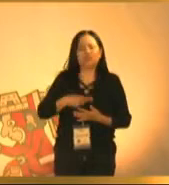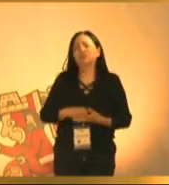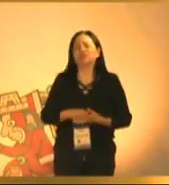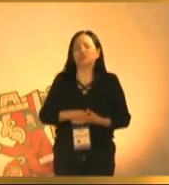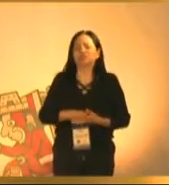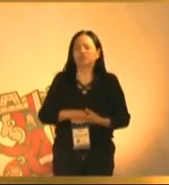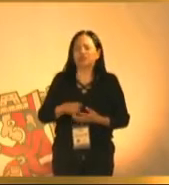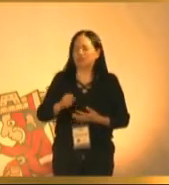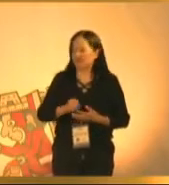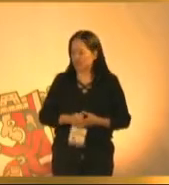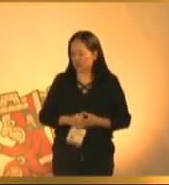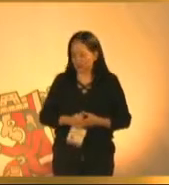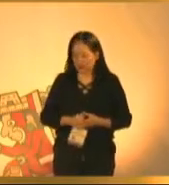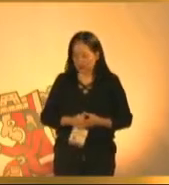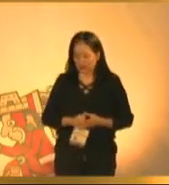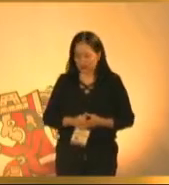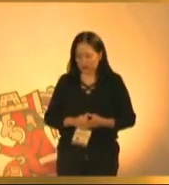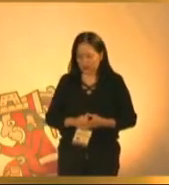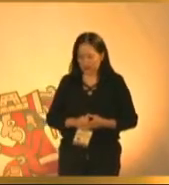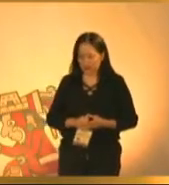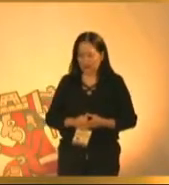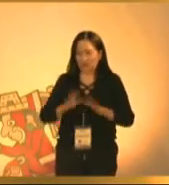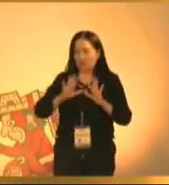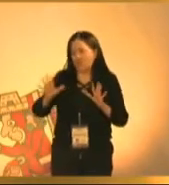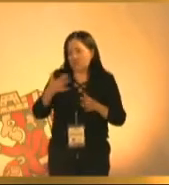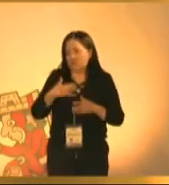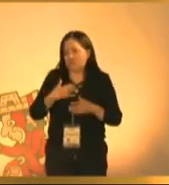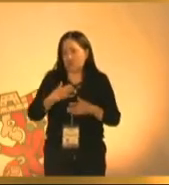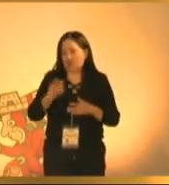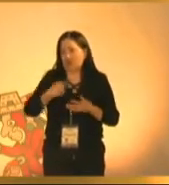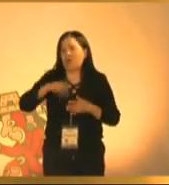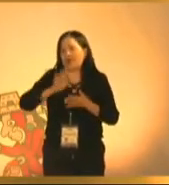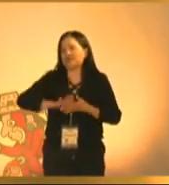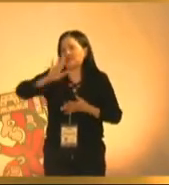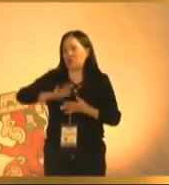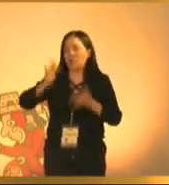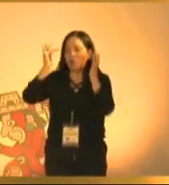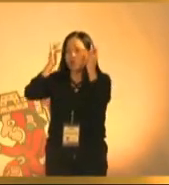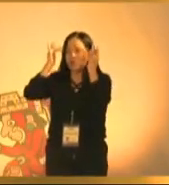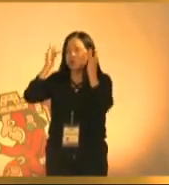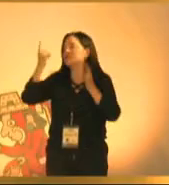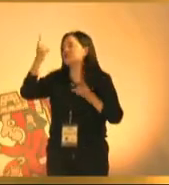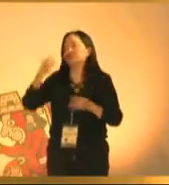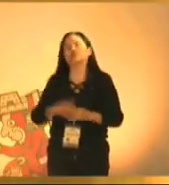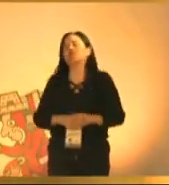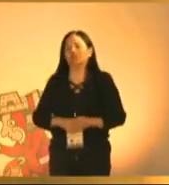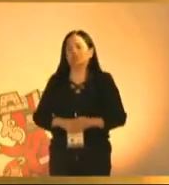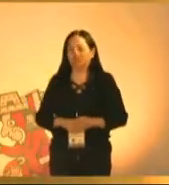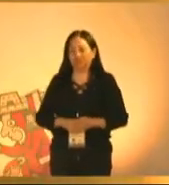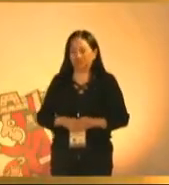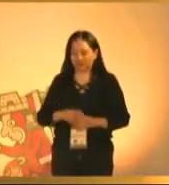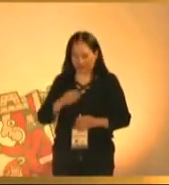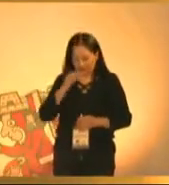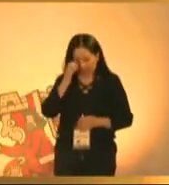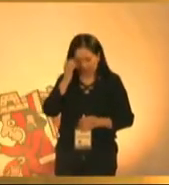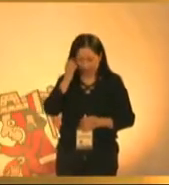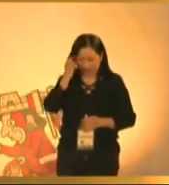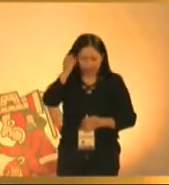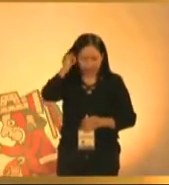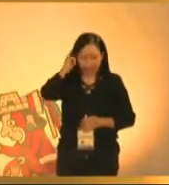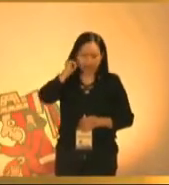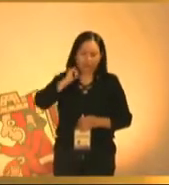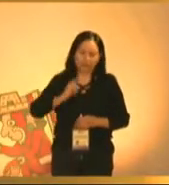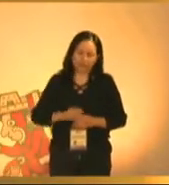ejemplo no ya lo incorpore a mí santoral laico este diga de paco hay una cosa que le